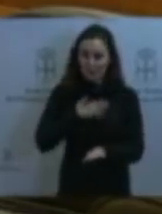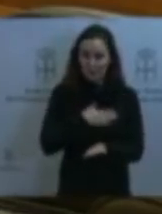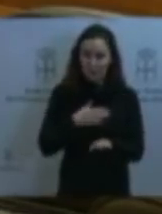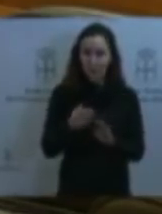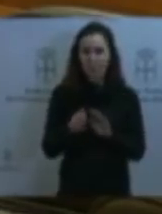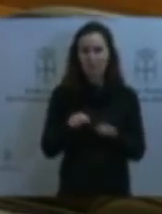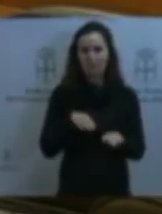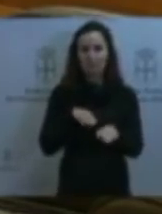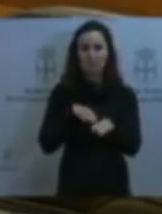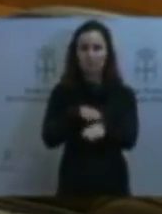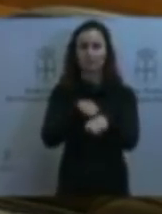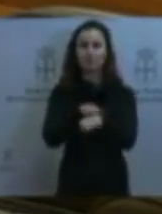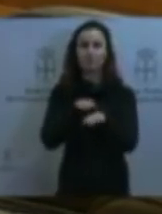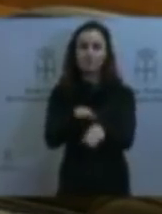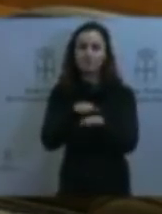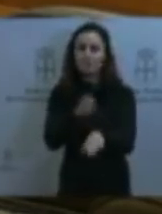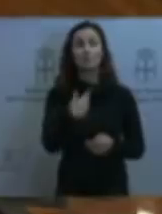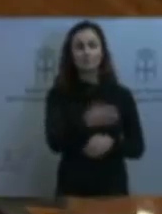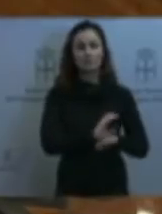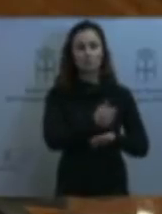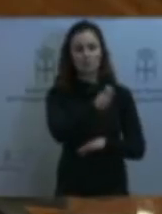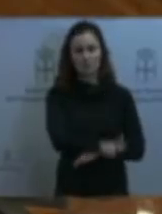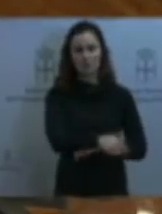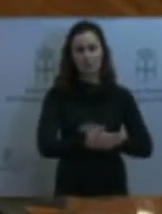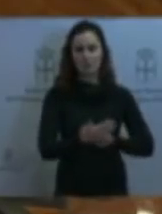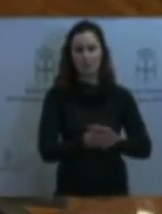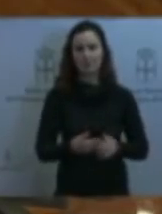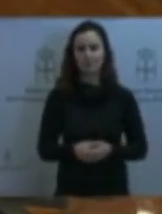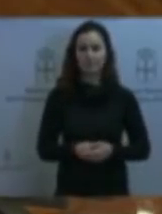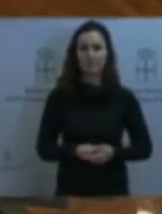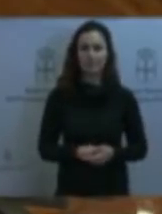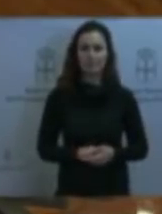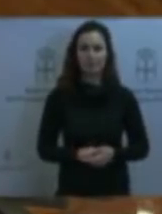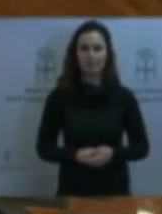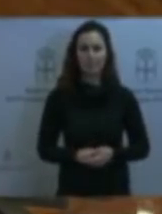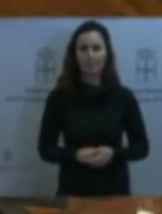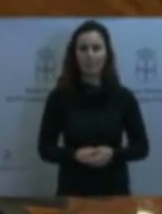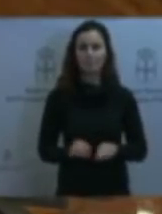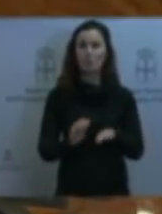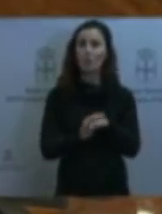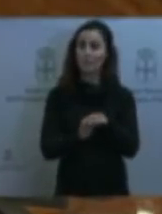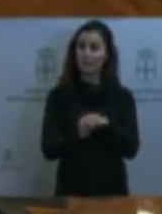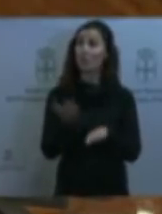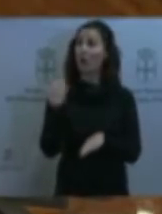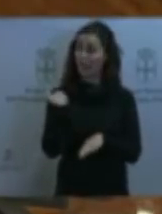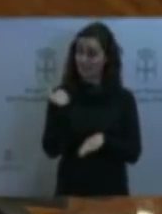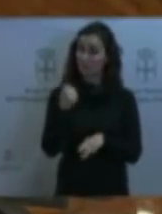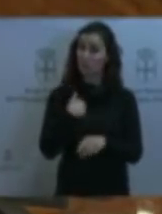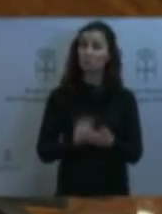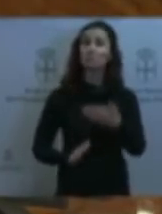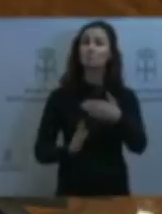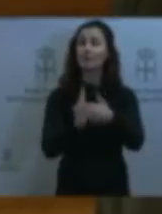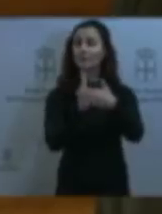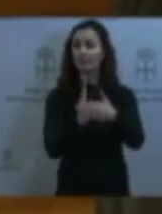últimas décadas y de lo que se fai ahora. Disculpe la interrupción, pero ahora mismo no me acuerdo de por qué era.